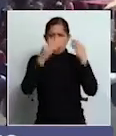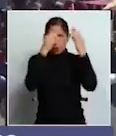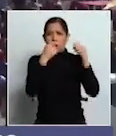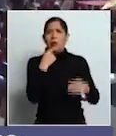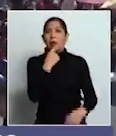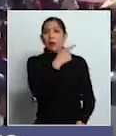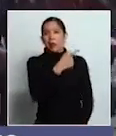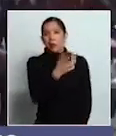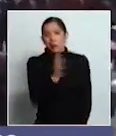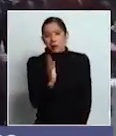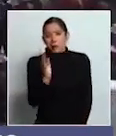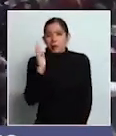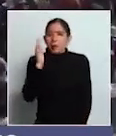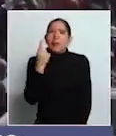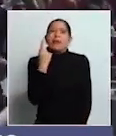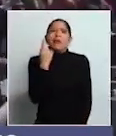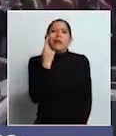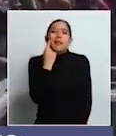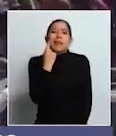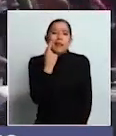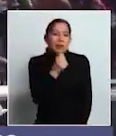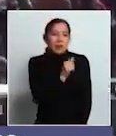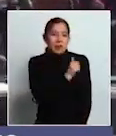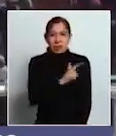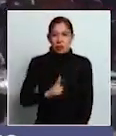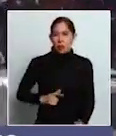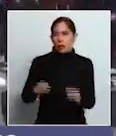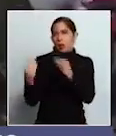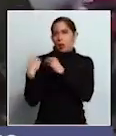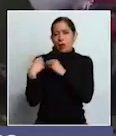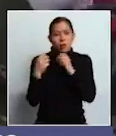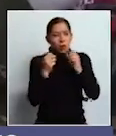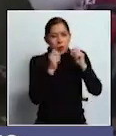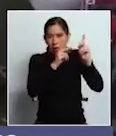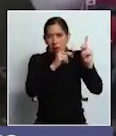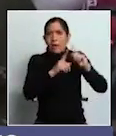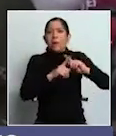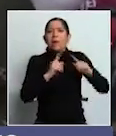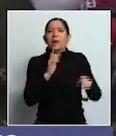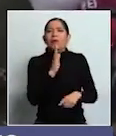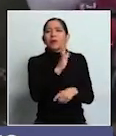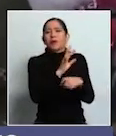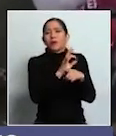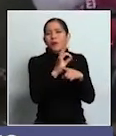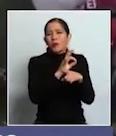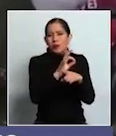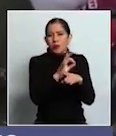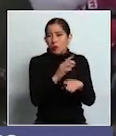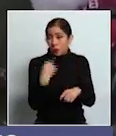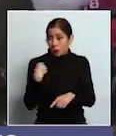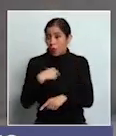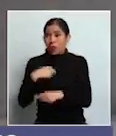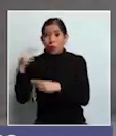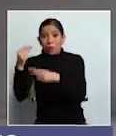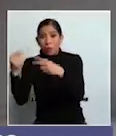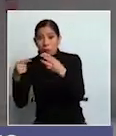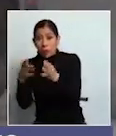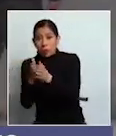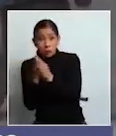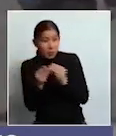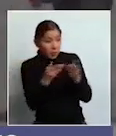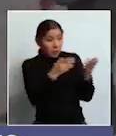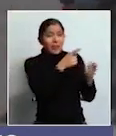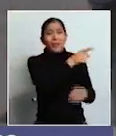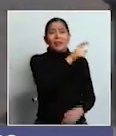Efectivamente, ella sí, recién ha ingresado, como dice, pero esto es su función de ella. Escuchar nuestras peticiones, como el Distrito